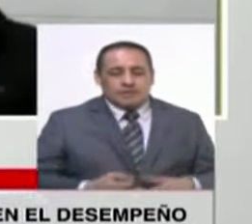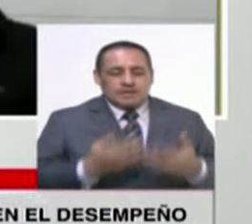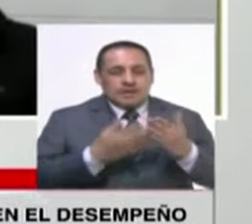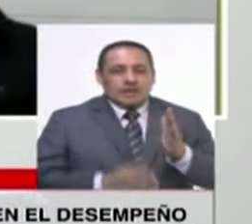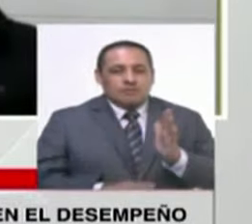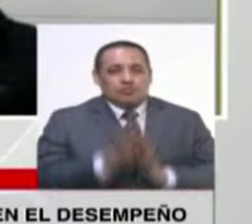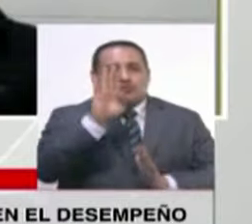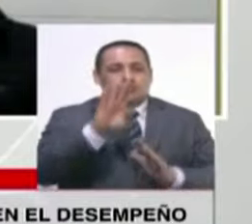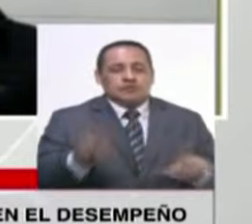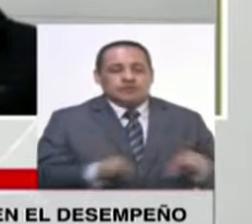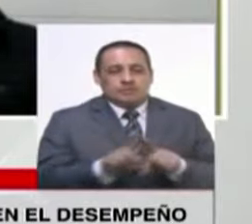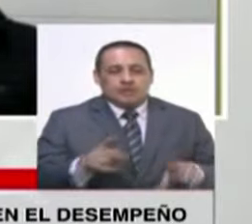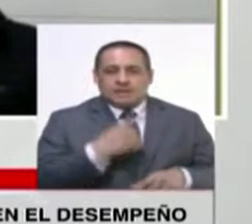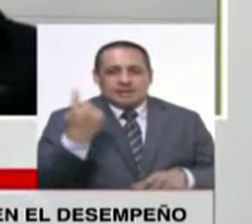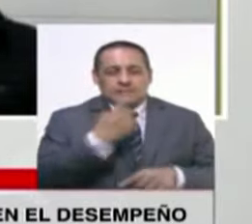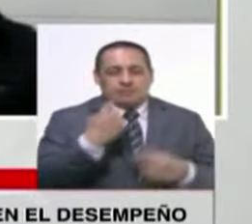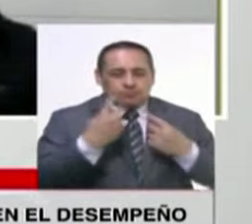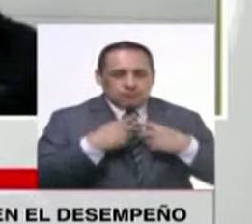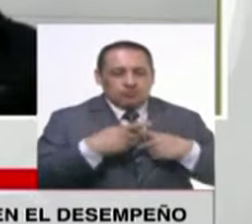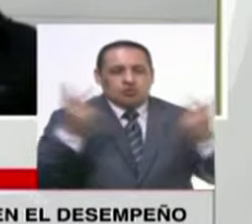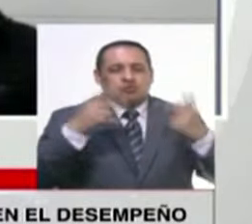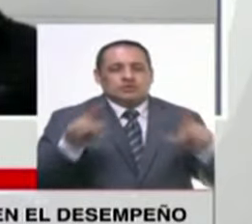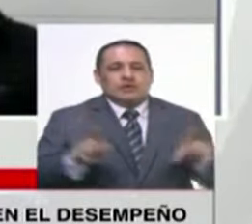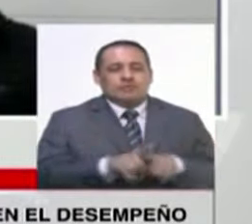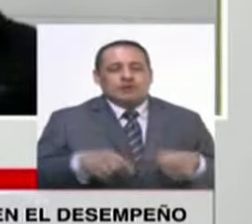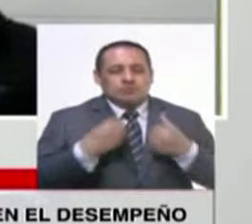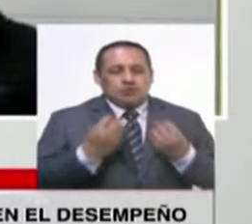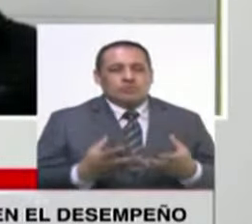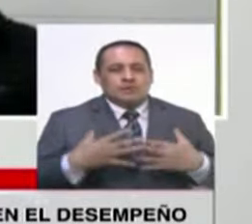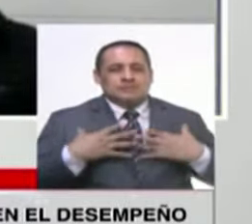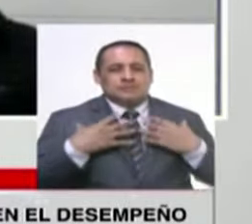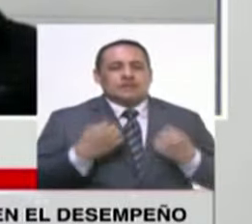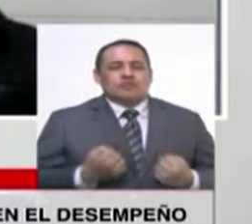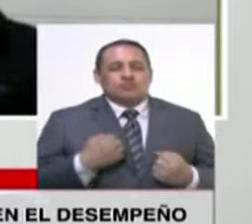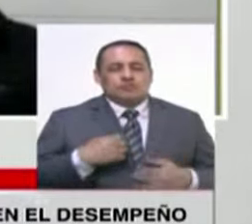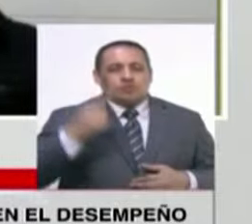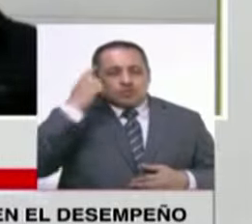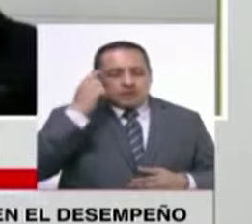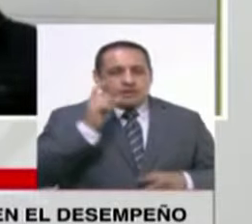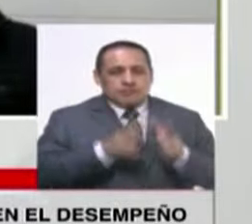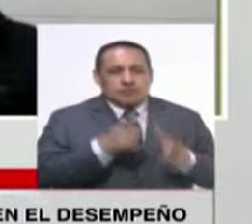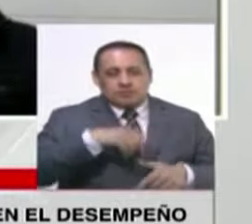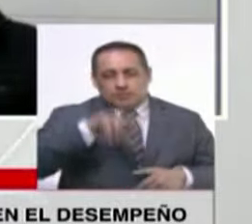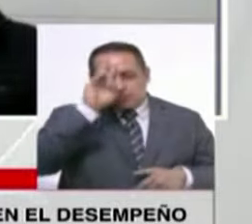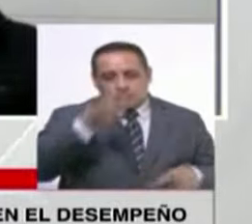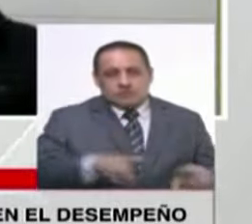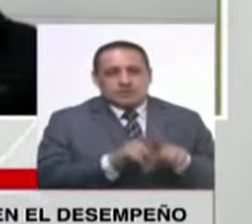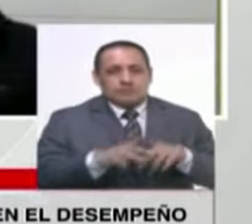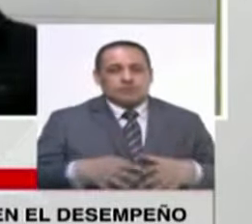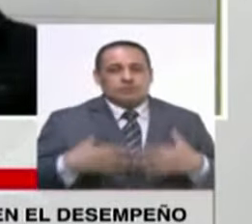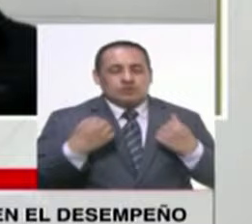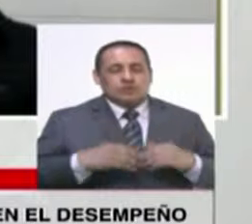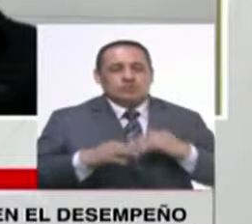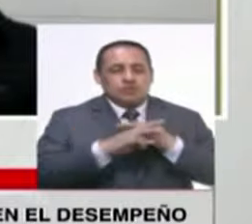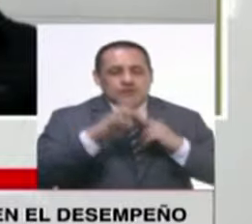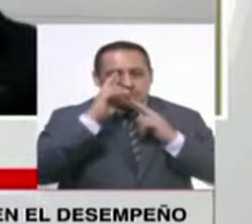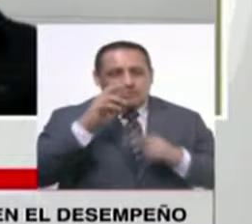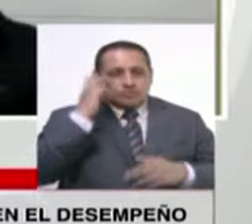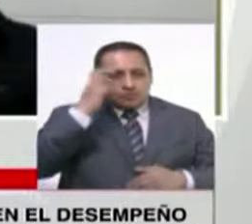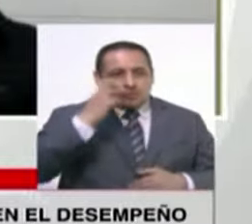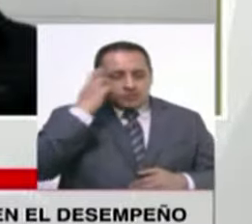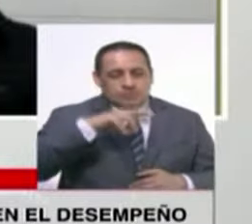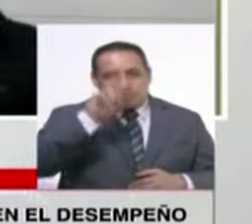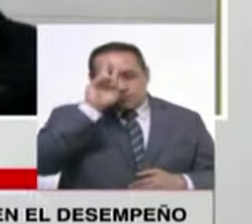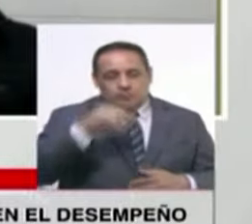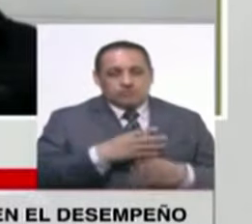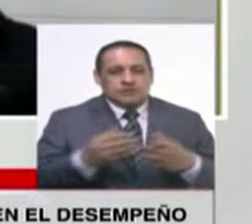adelante y hacerse pública por la salud moral de nuestro país y por la salud democrática y política de